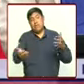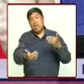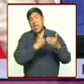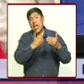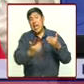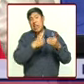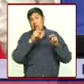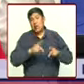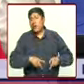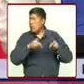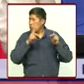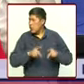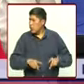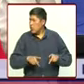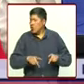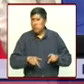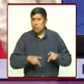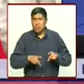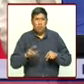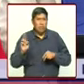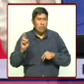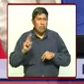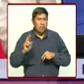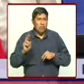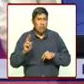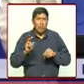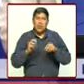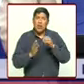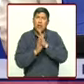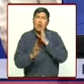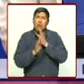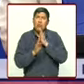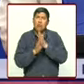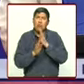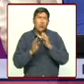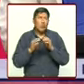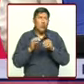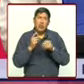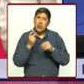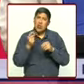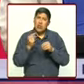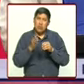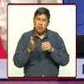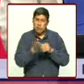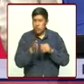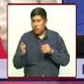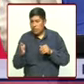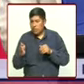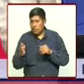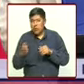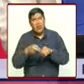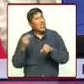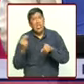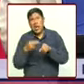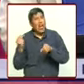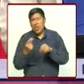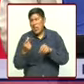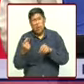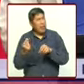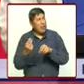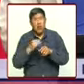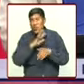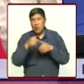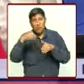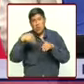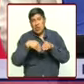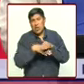porque hay gente que la alarma le toca en el autobús. El autobús abre inmediatamente las puertas y tienen que bajar inmediatamente